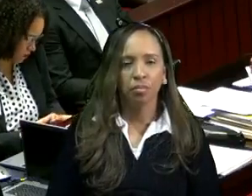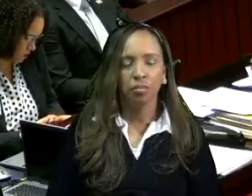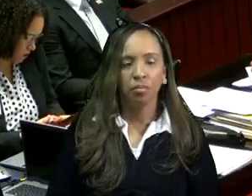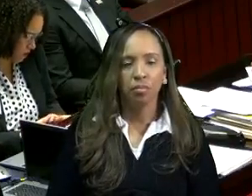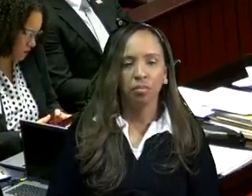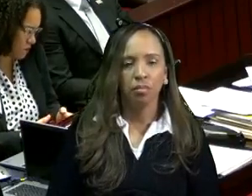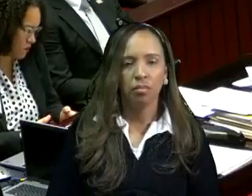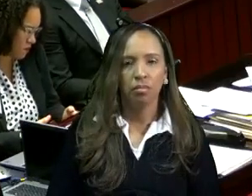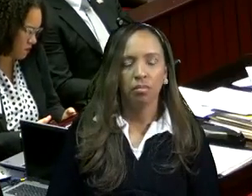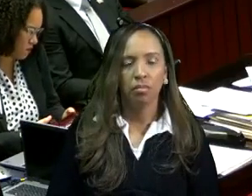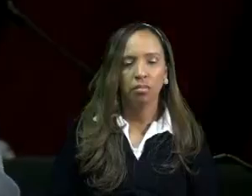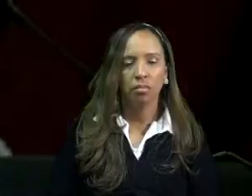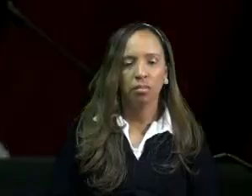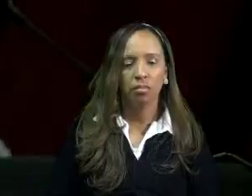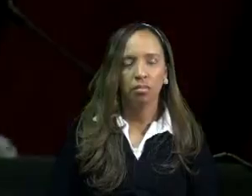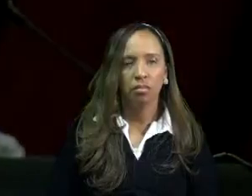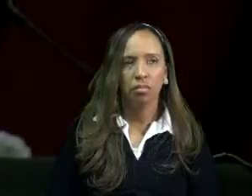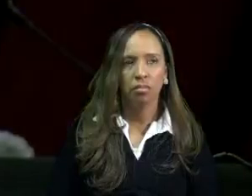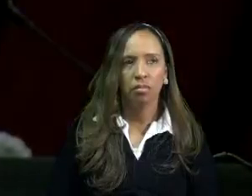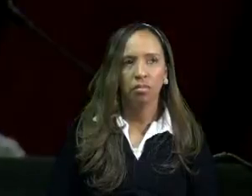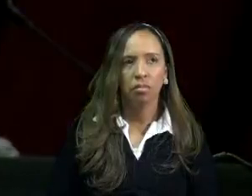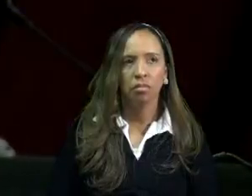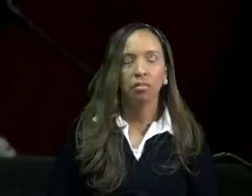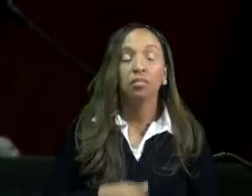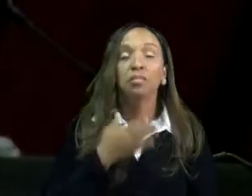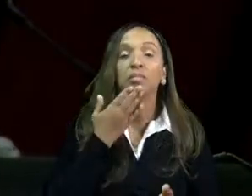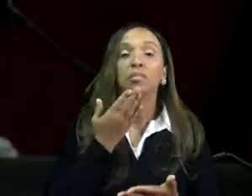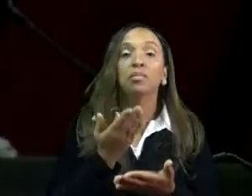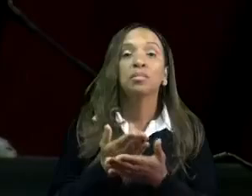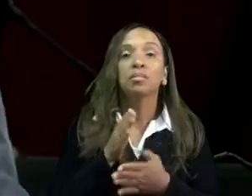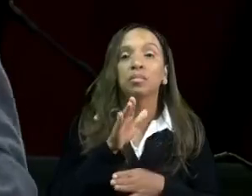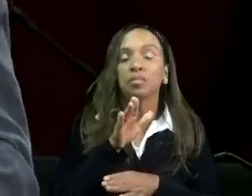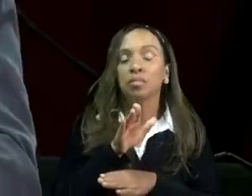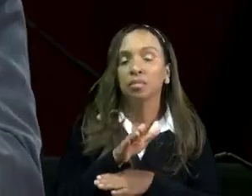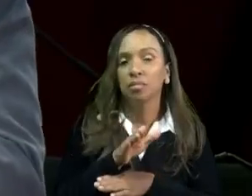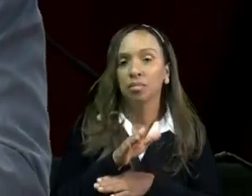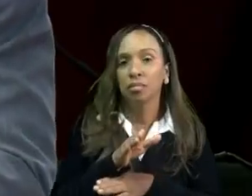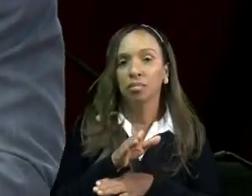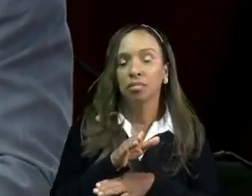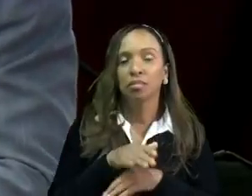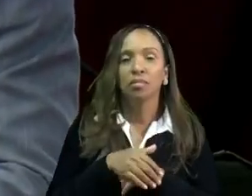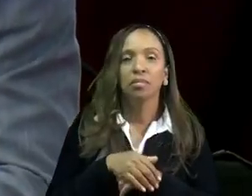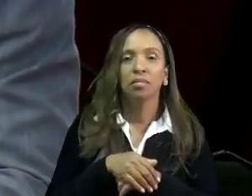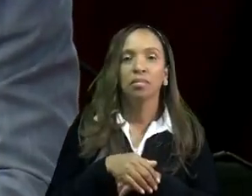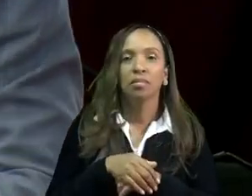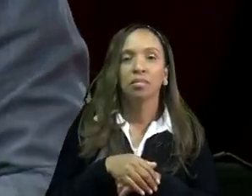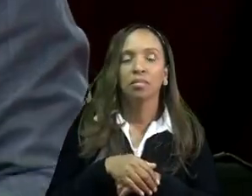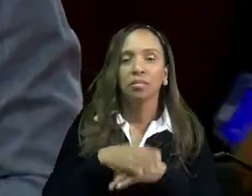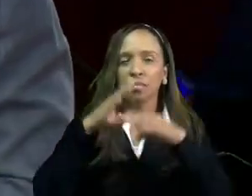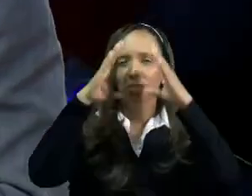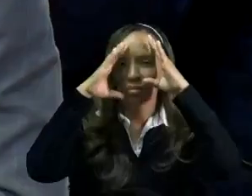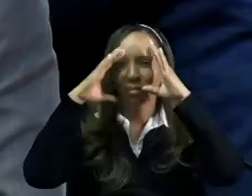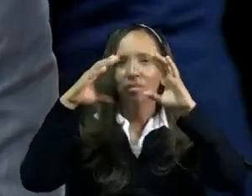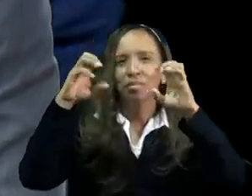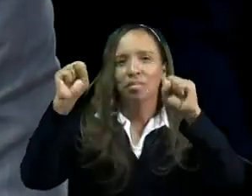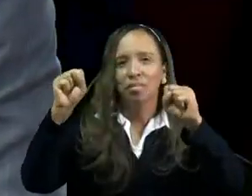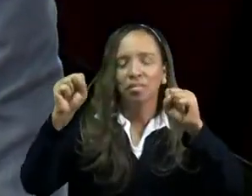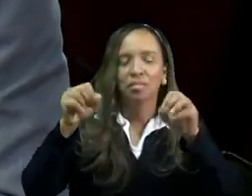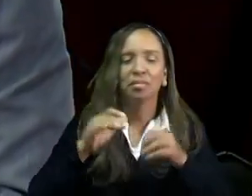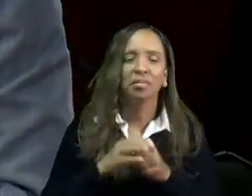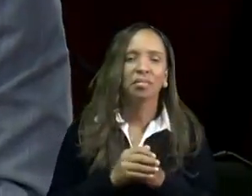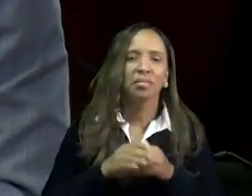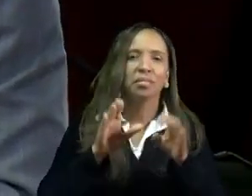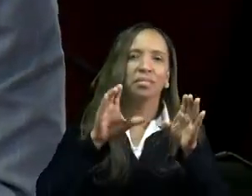miembro del bufete directivo, colegas diputados. La verdad que escuchar a mis colegas de la